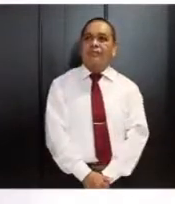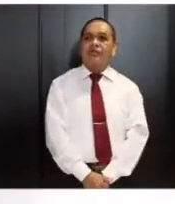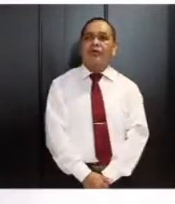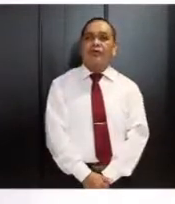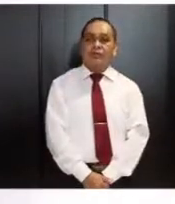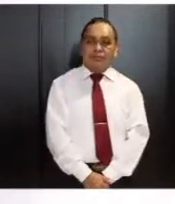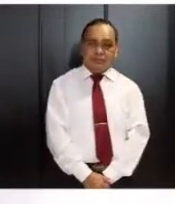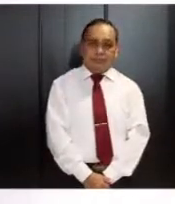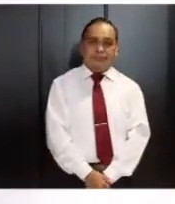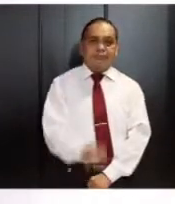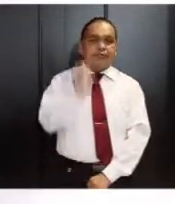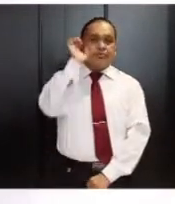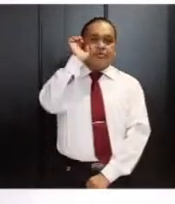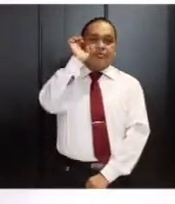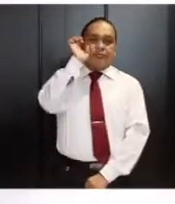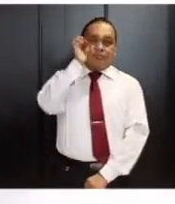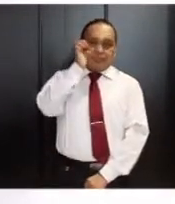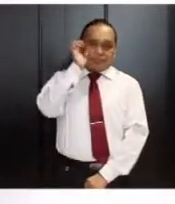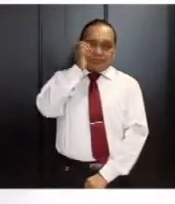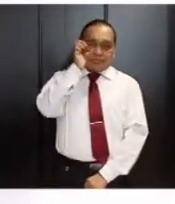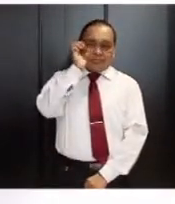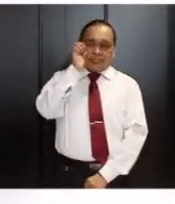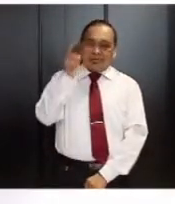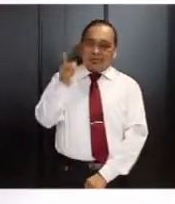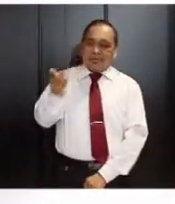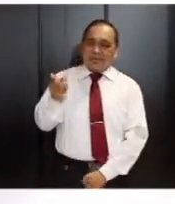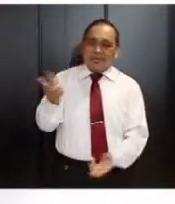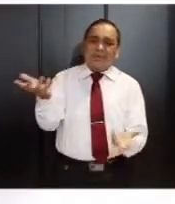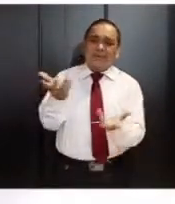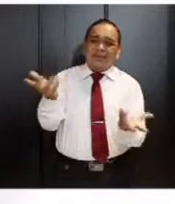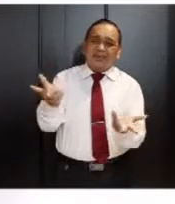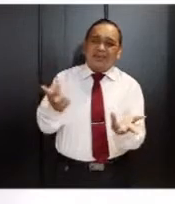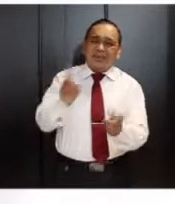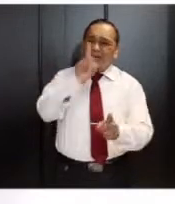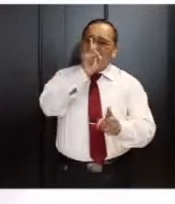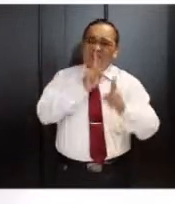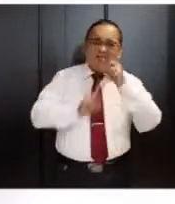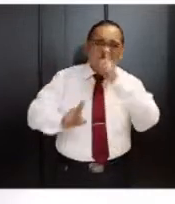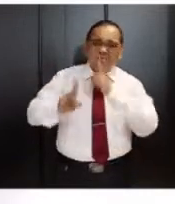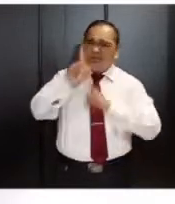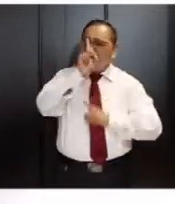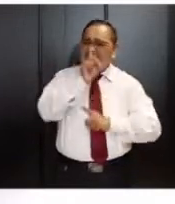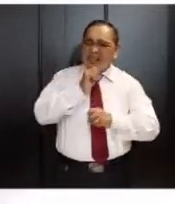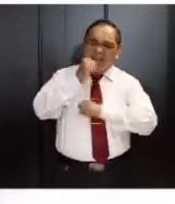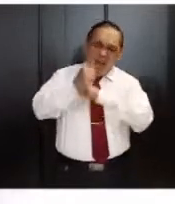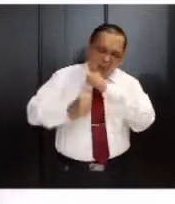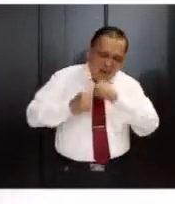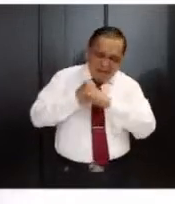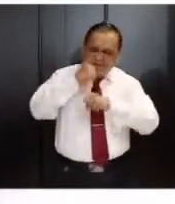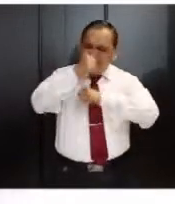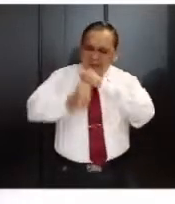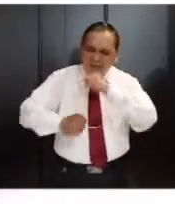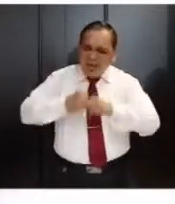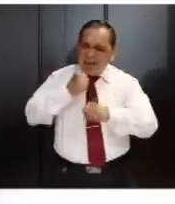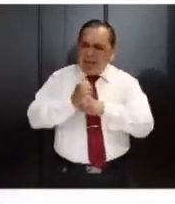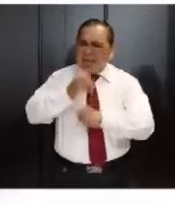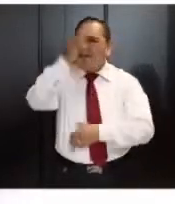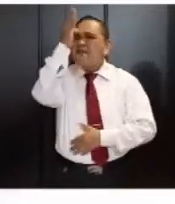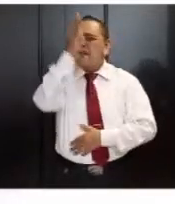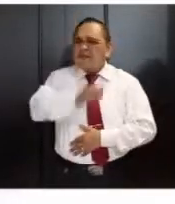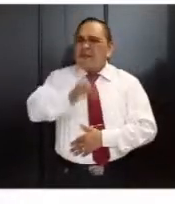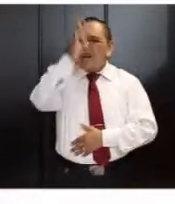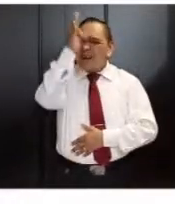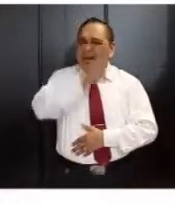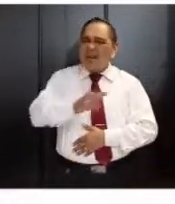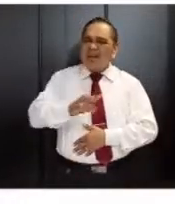Eliseo ha dicho de nosotros demasiadas mentiras. Lleva muchos años acusándonos falsa e